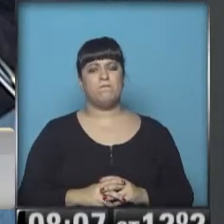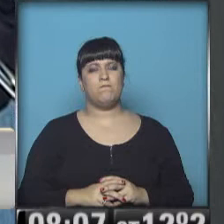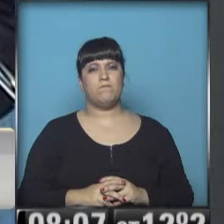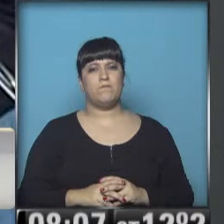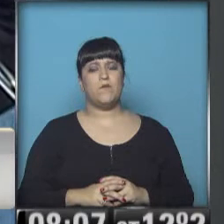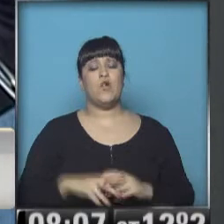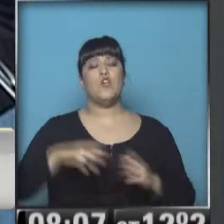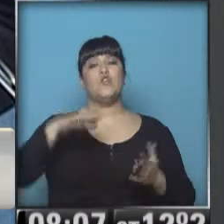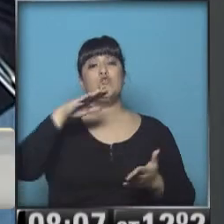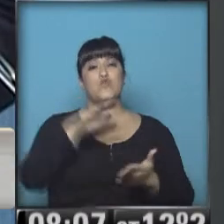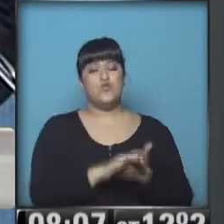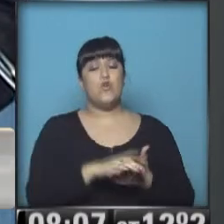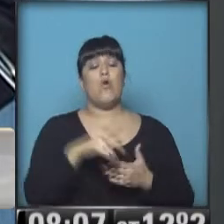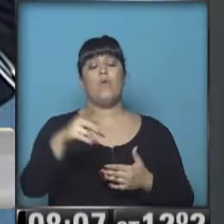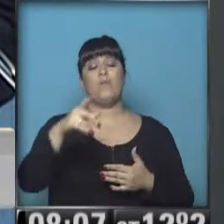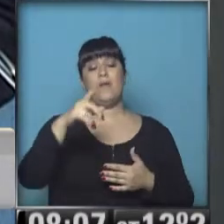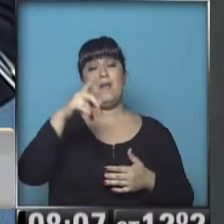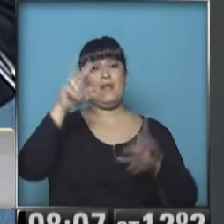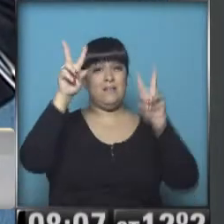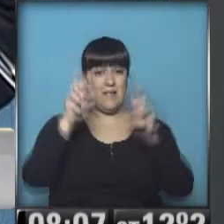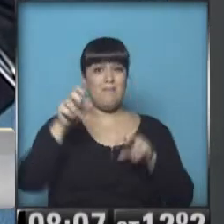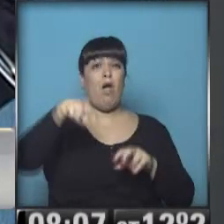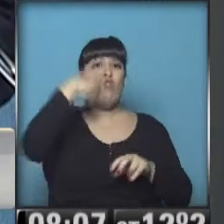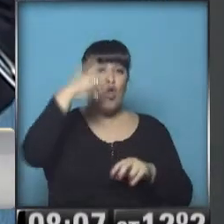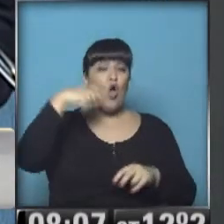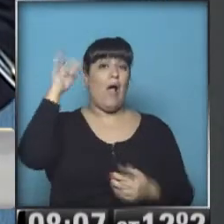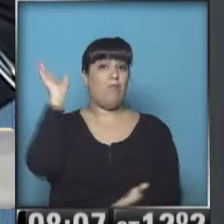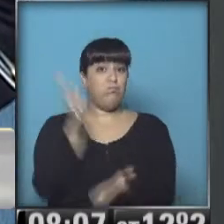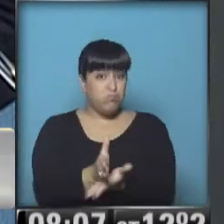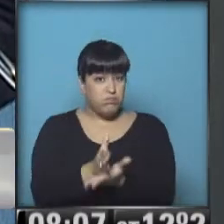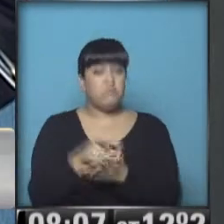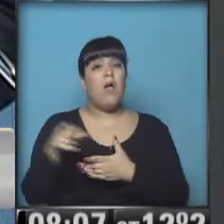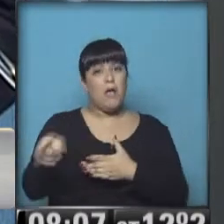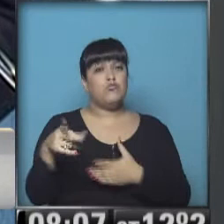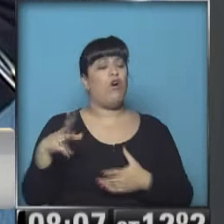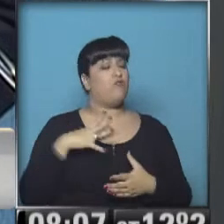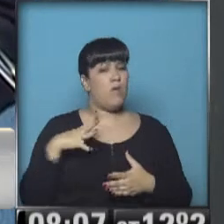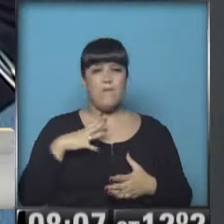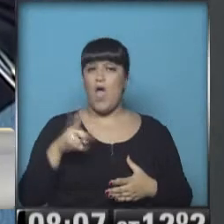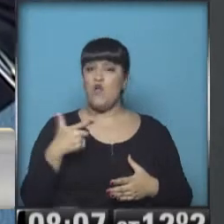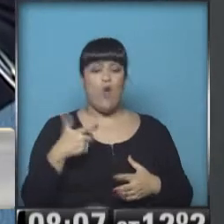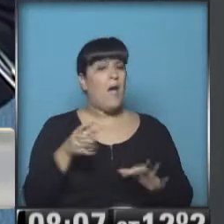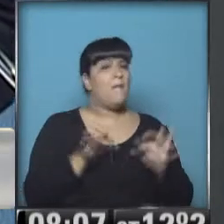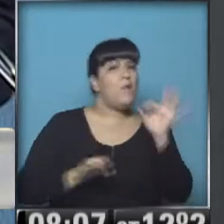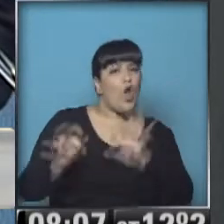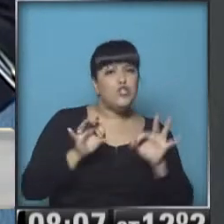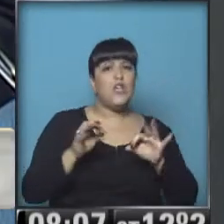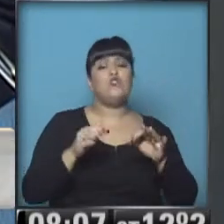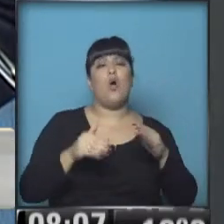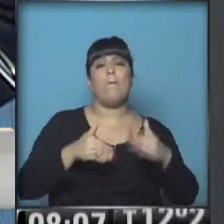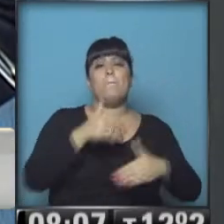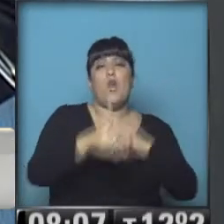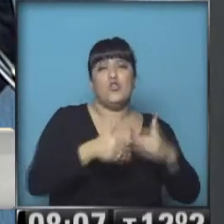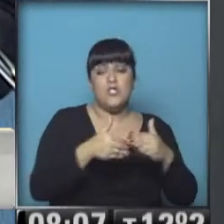de penalización como ustedes plantea no hay ninguna iniciativa que hoy esté en proceso de